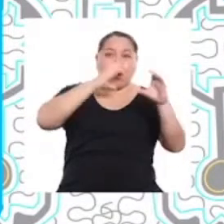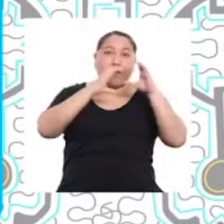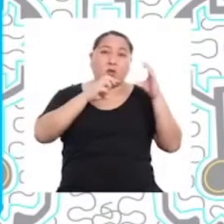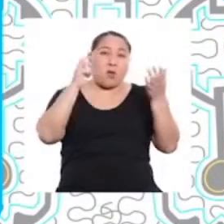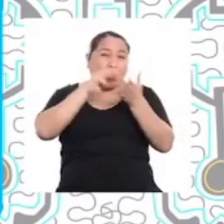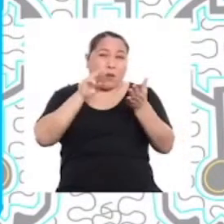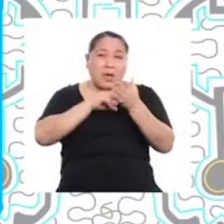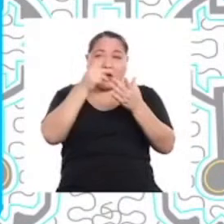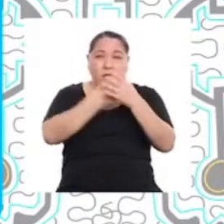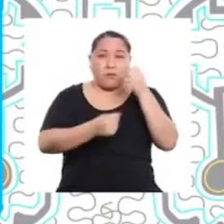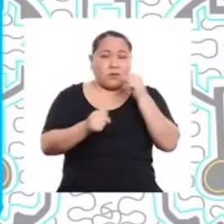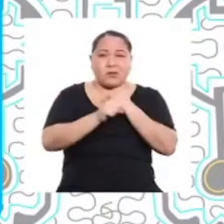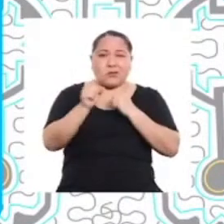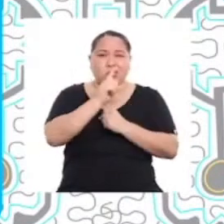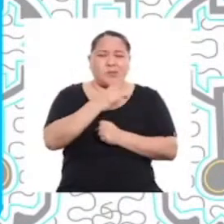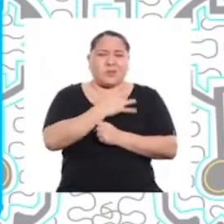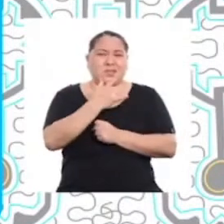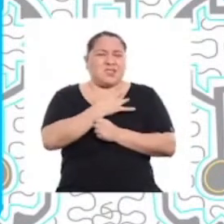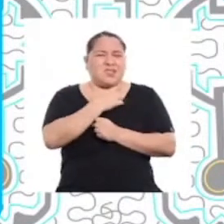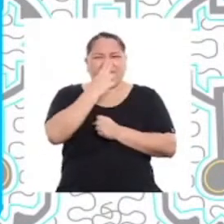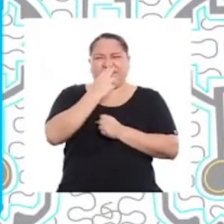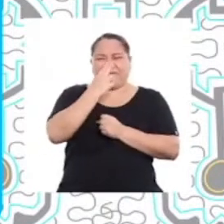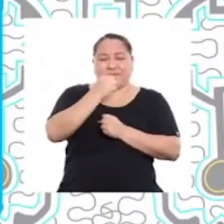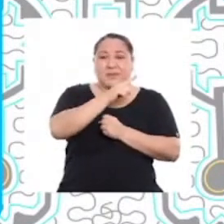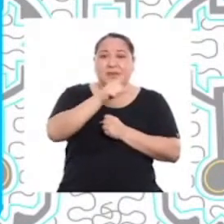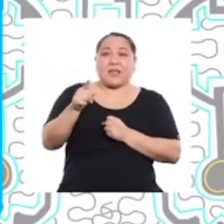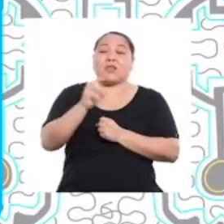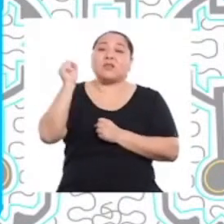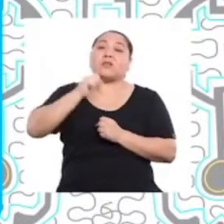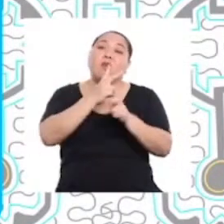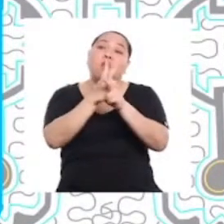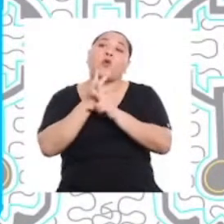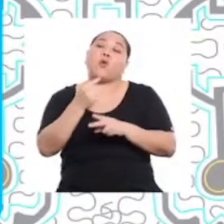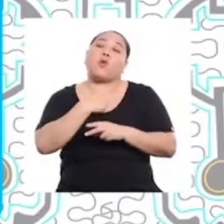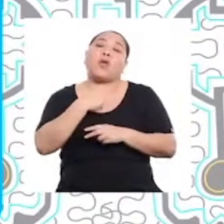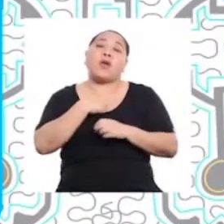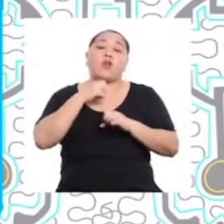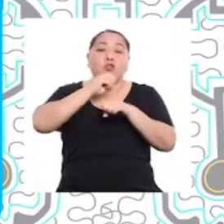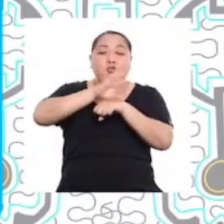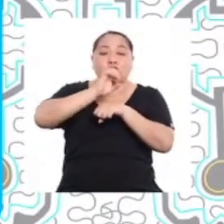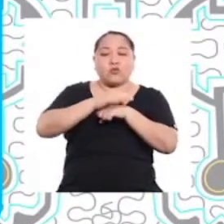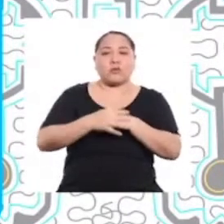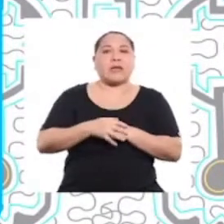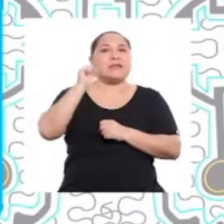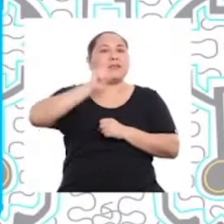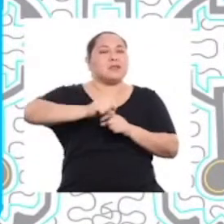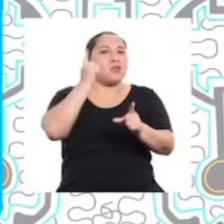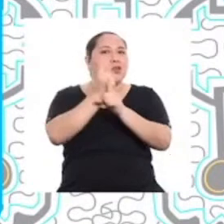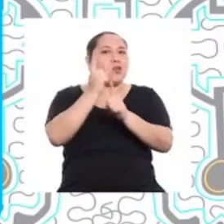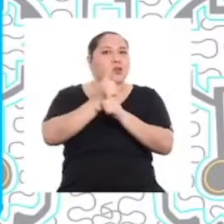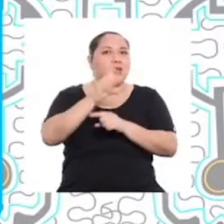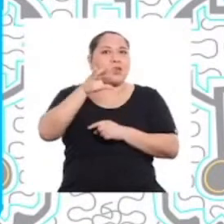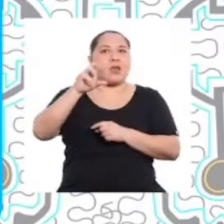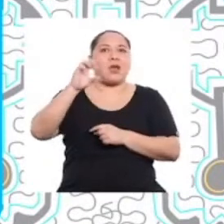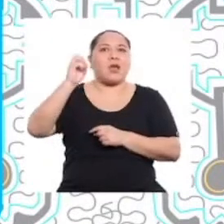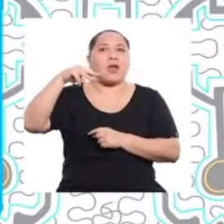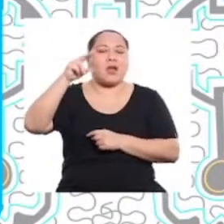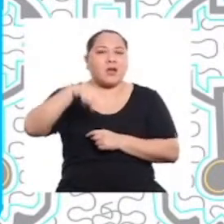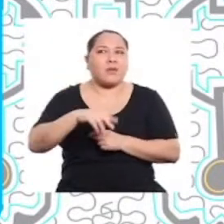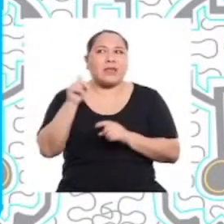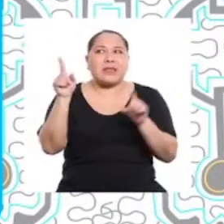conversamos con más confianza, puedo dejar de sentirme incómoda y ellos me pueden cuidar con sus consejos. Tienes razón,